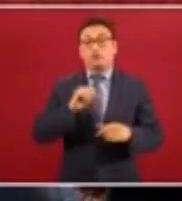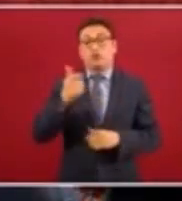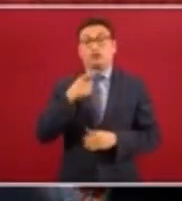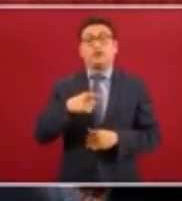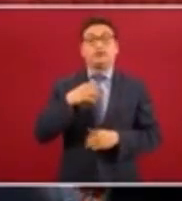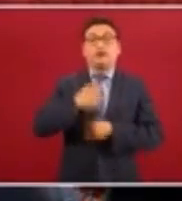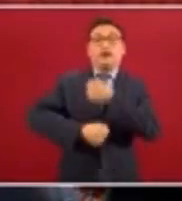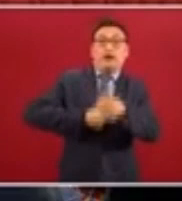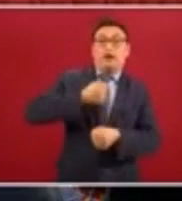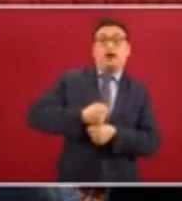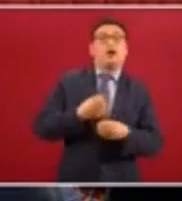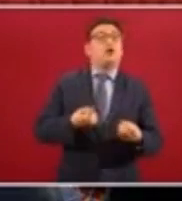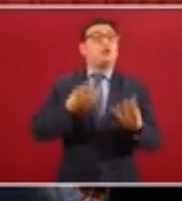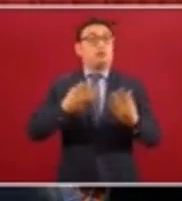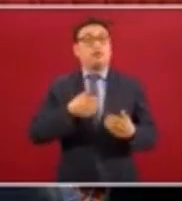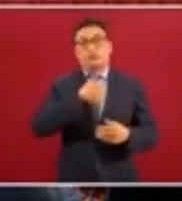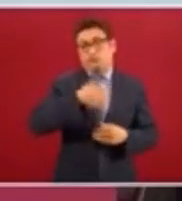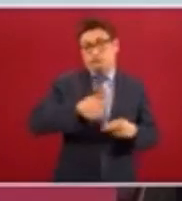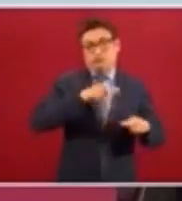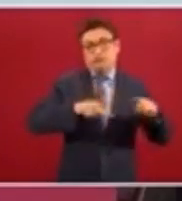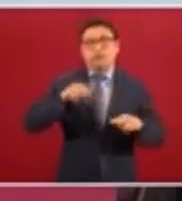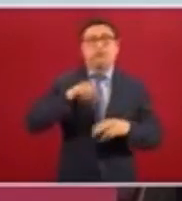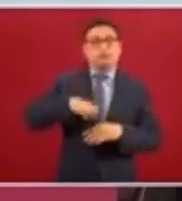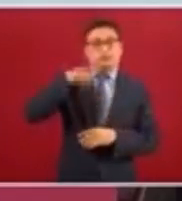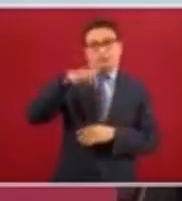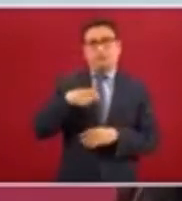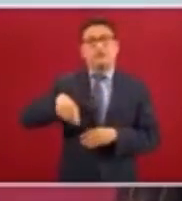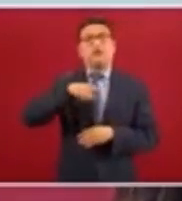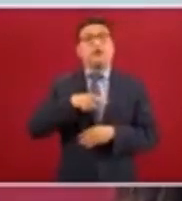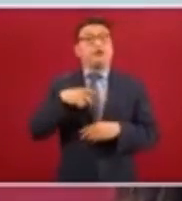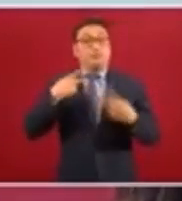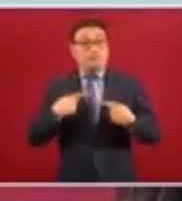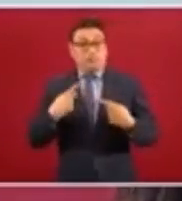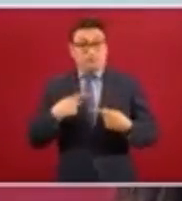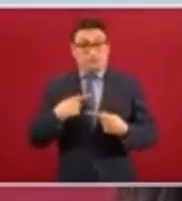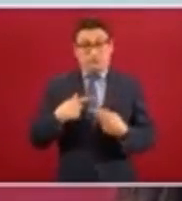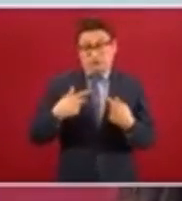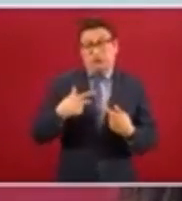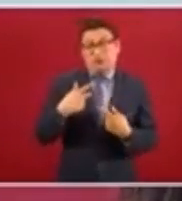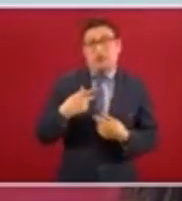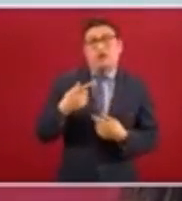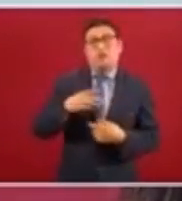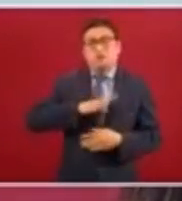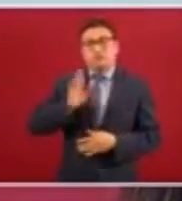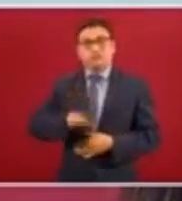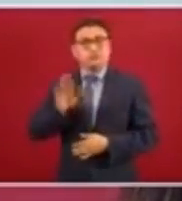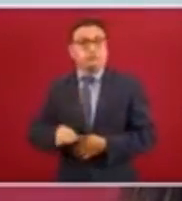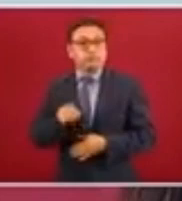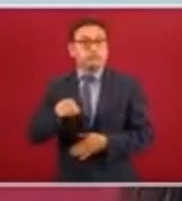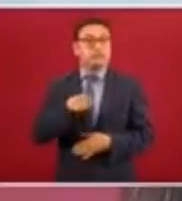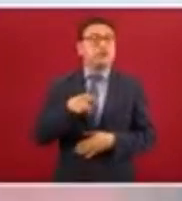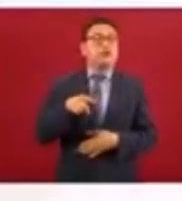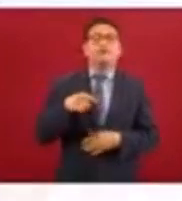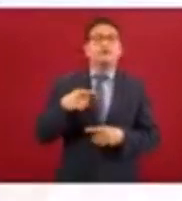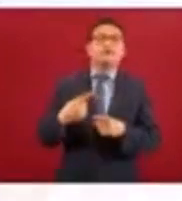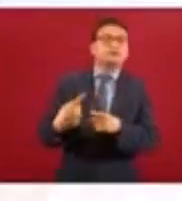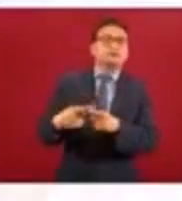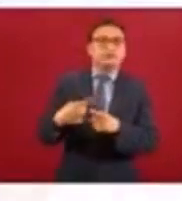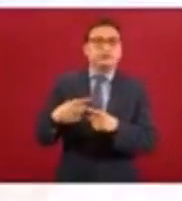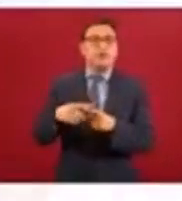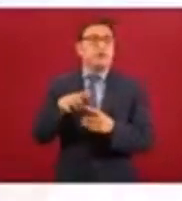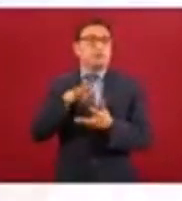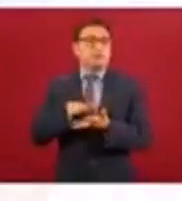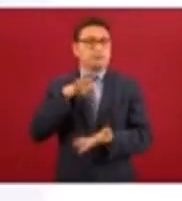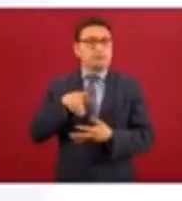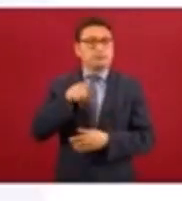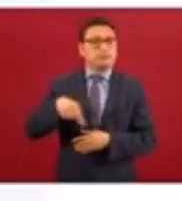La edad, como dijimos hace un minuto, predomina en las personas que desafortunadamente han perdido la vida, se encuentra hacia